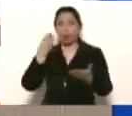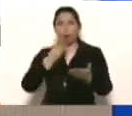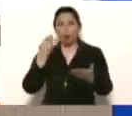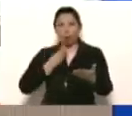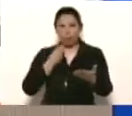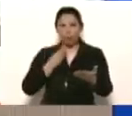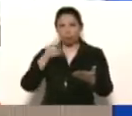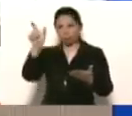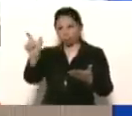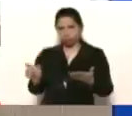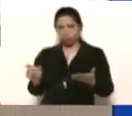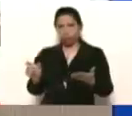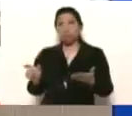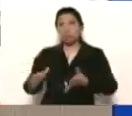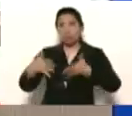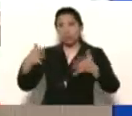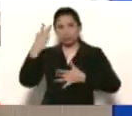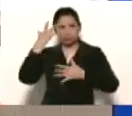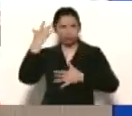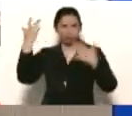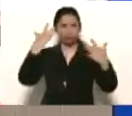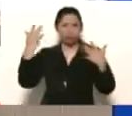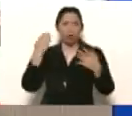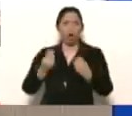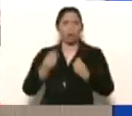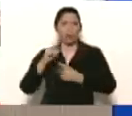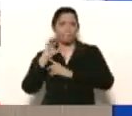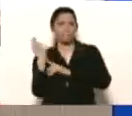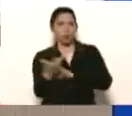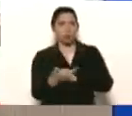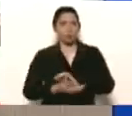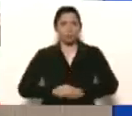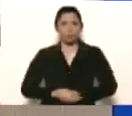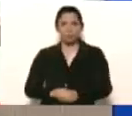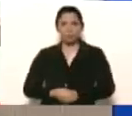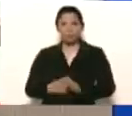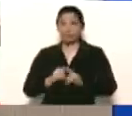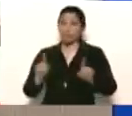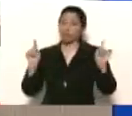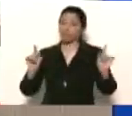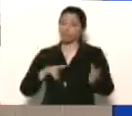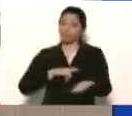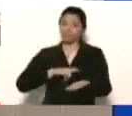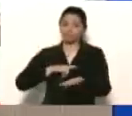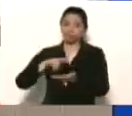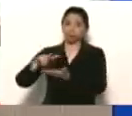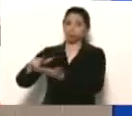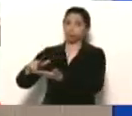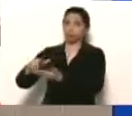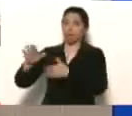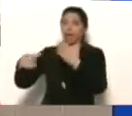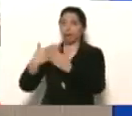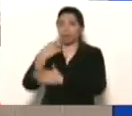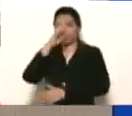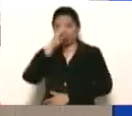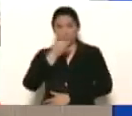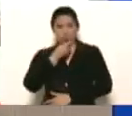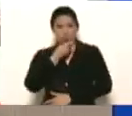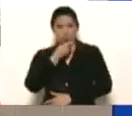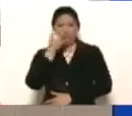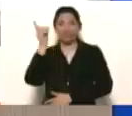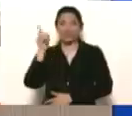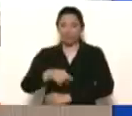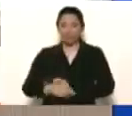es un gran prospecto como lanzador y en consecuencia él viajó a la república dominicana pero